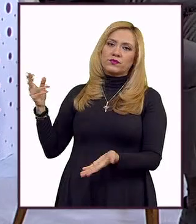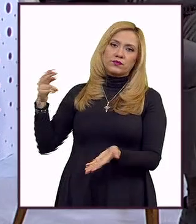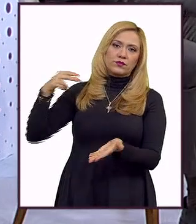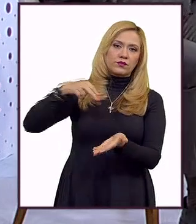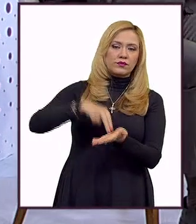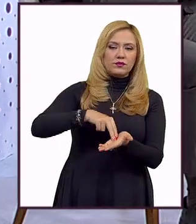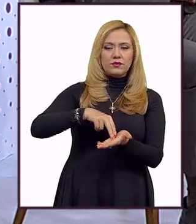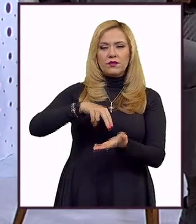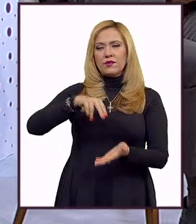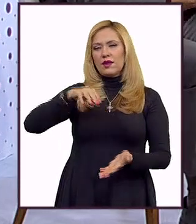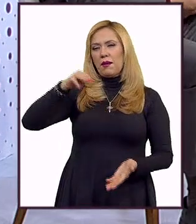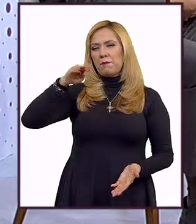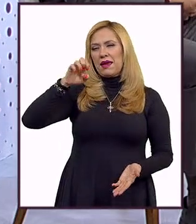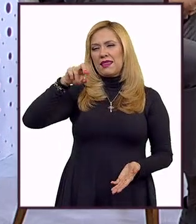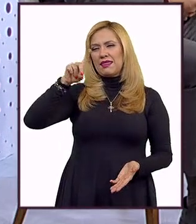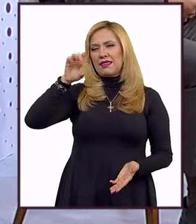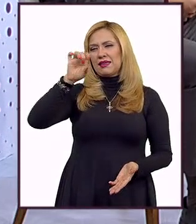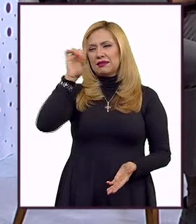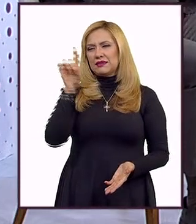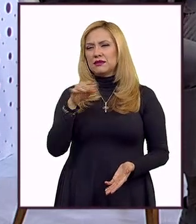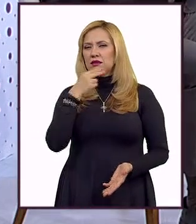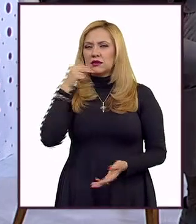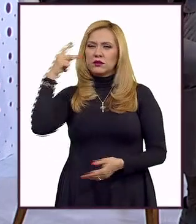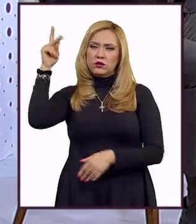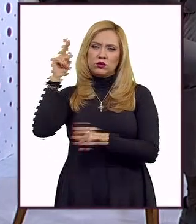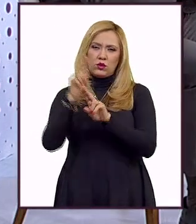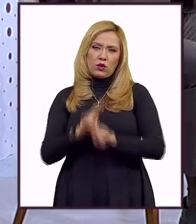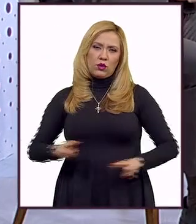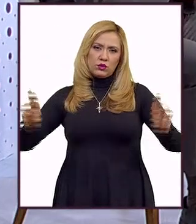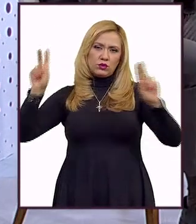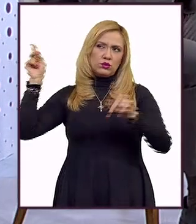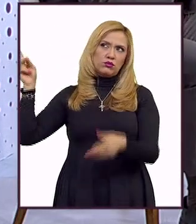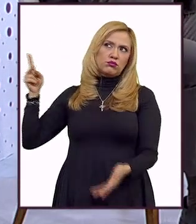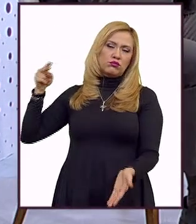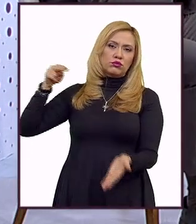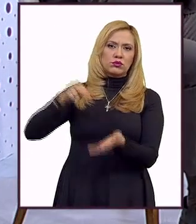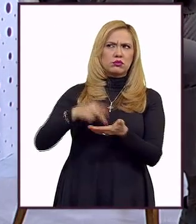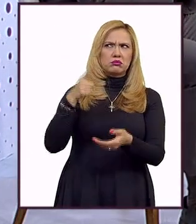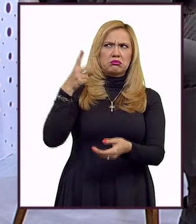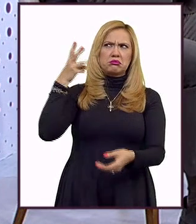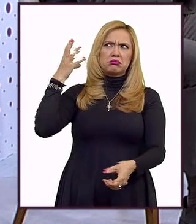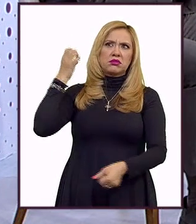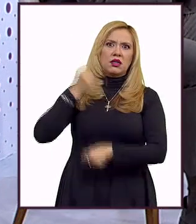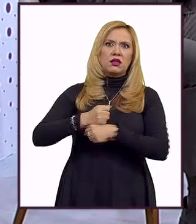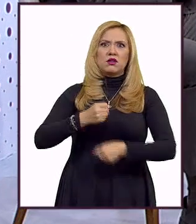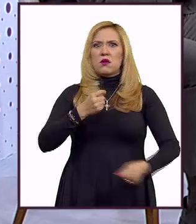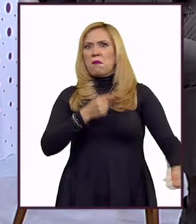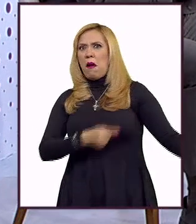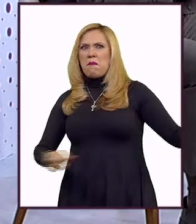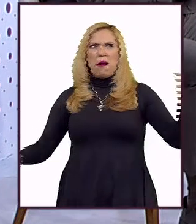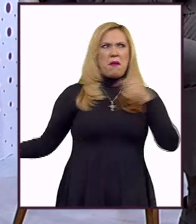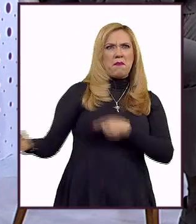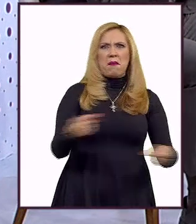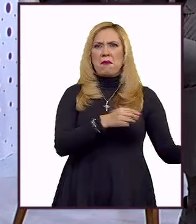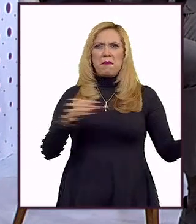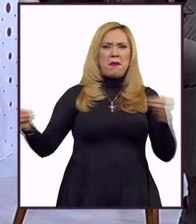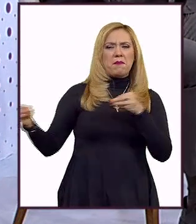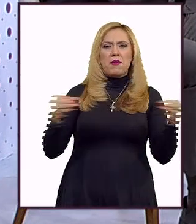el relator contra la tortura de Naciones Unidas, fue un debate hace unos años muy fuerte, porque el relator dijo que